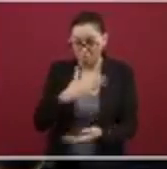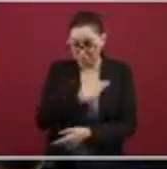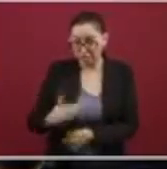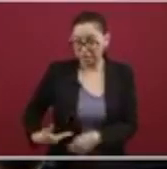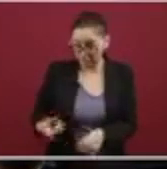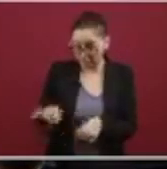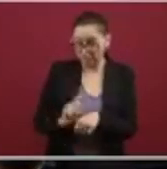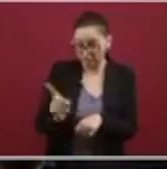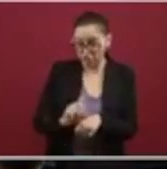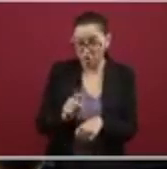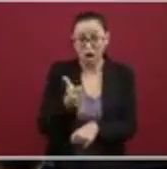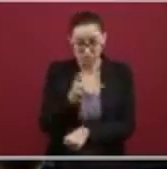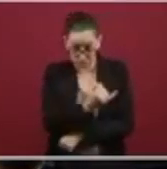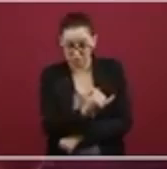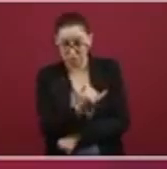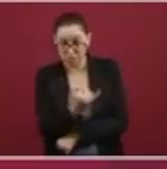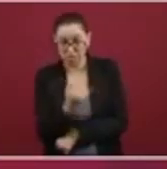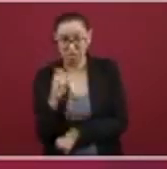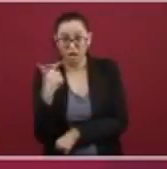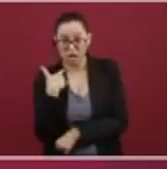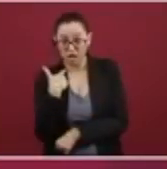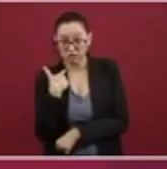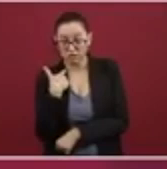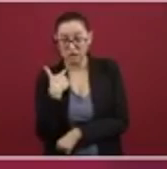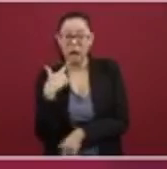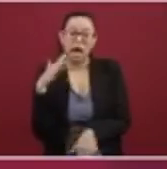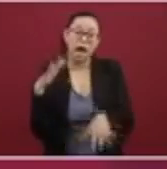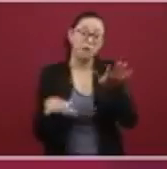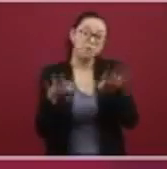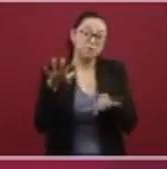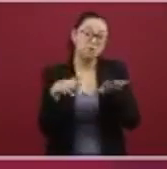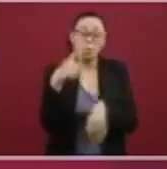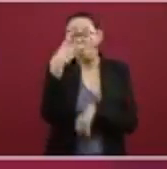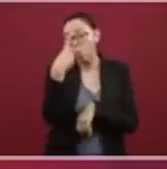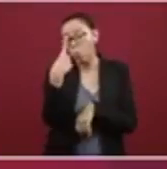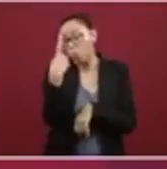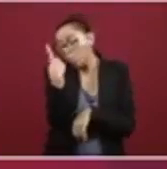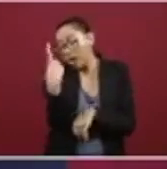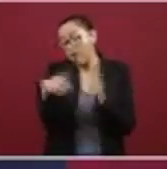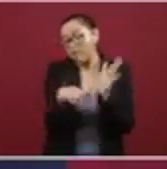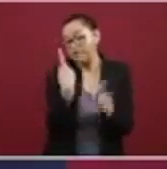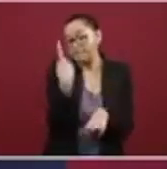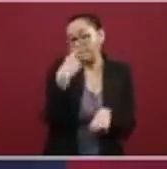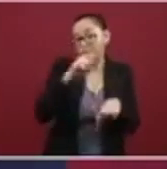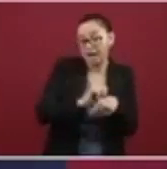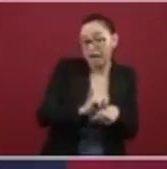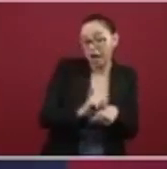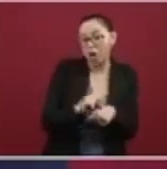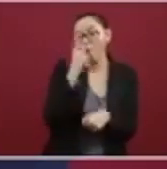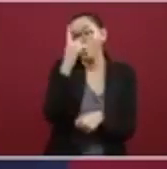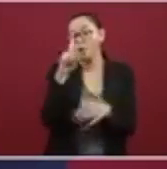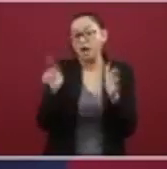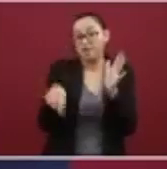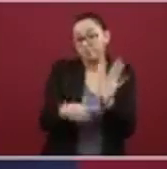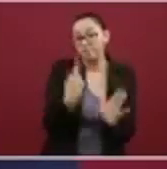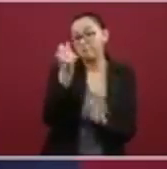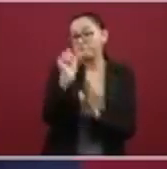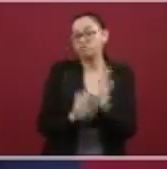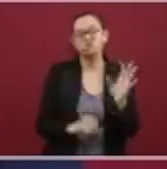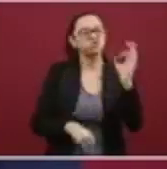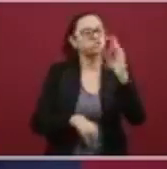Si acaso una a la semana o una al mes, todo era boletín.